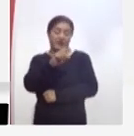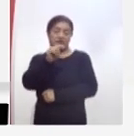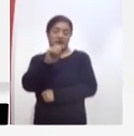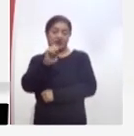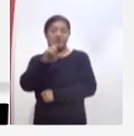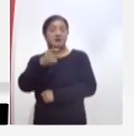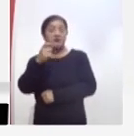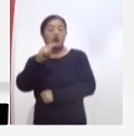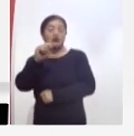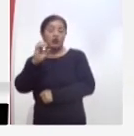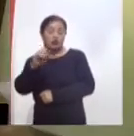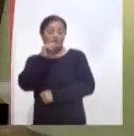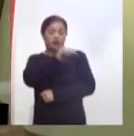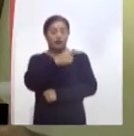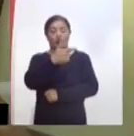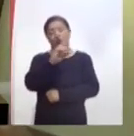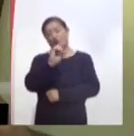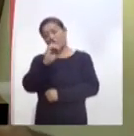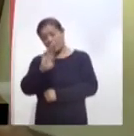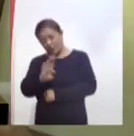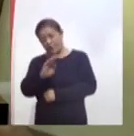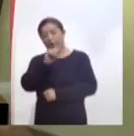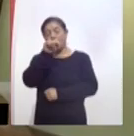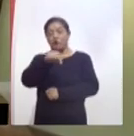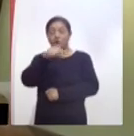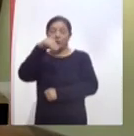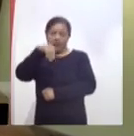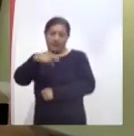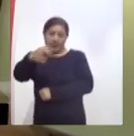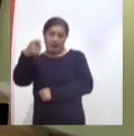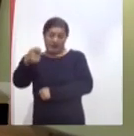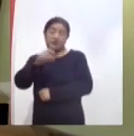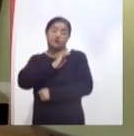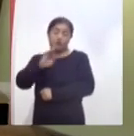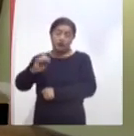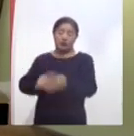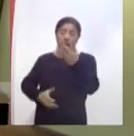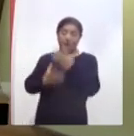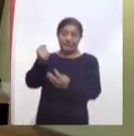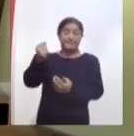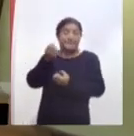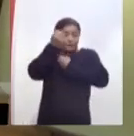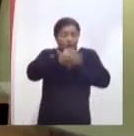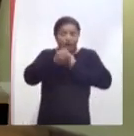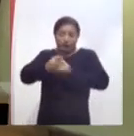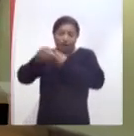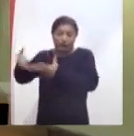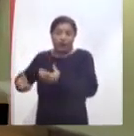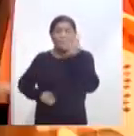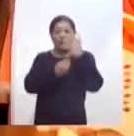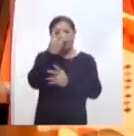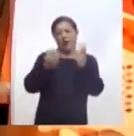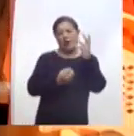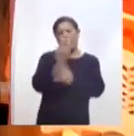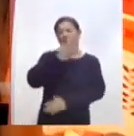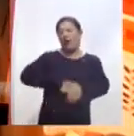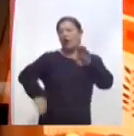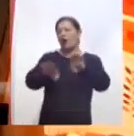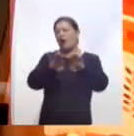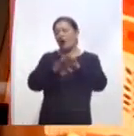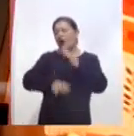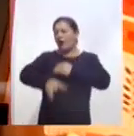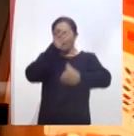www.librosdetexto.sep.gob.mx, los padres de familia o tutores pueden fomentar entre sus hijos nuevos aprendizajes mientras transcurre la